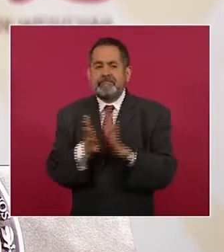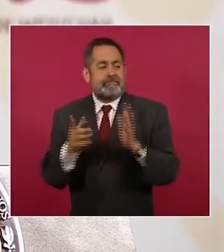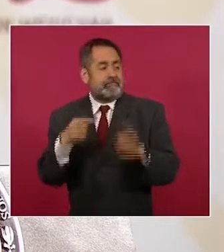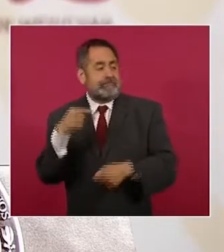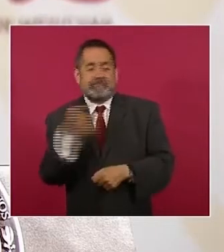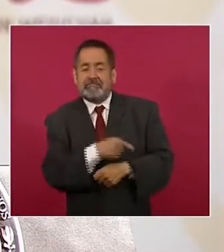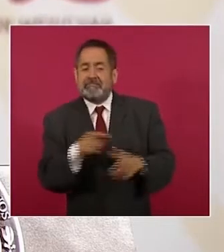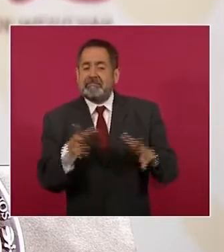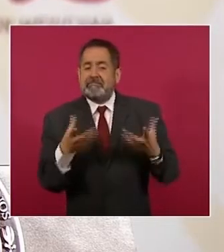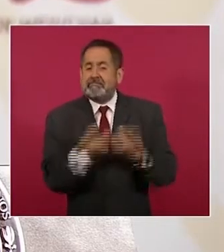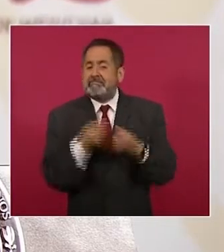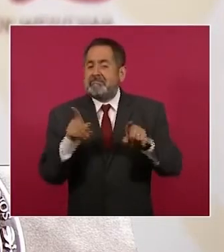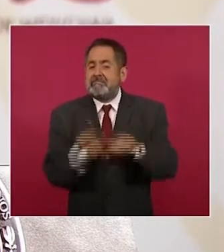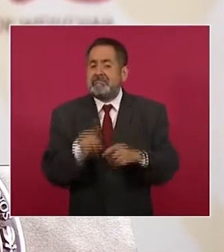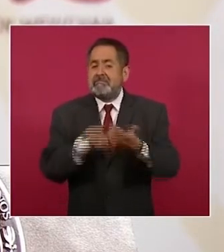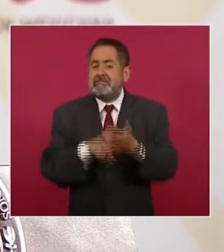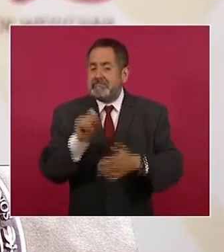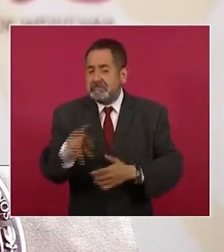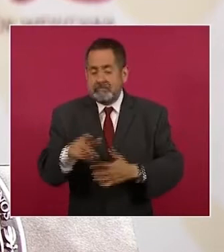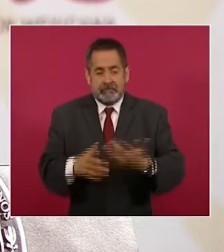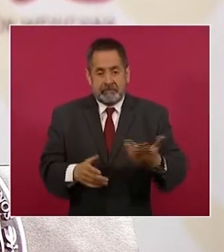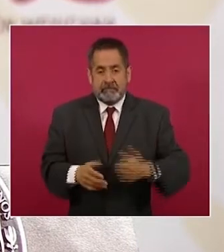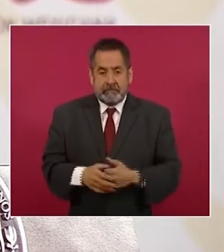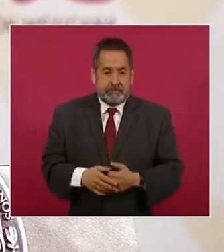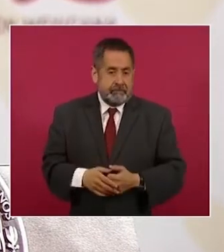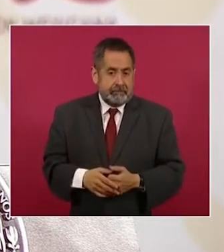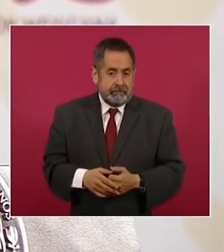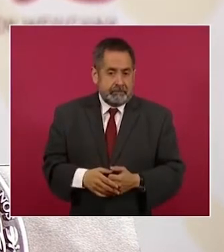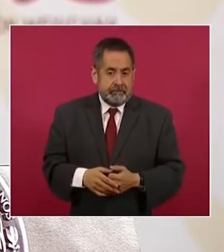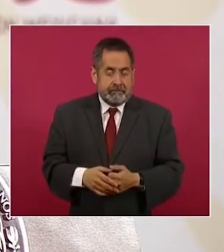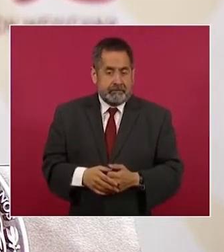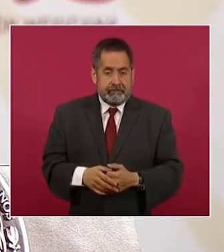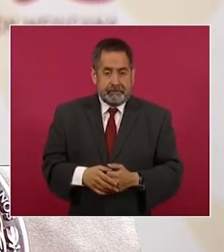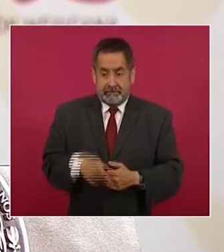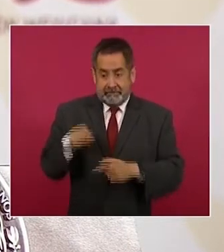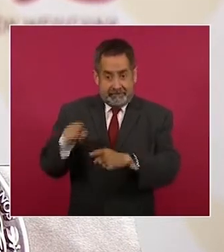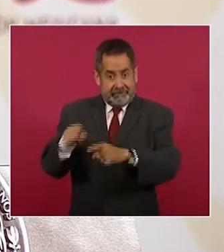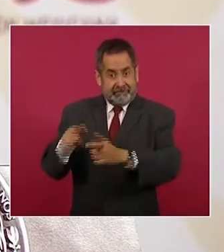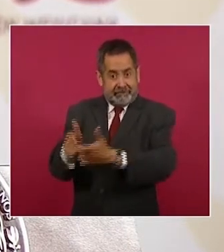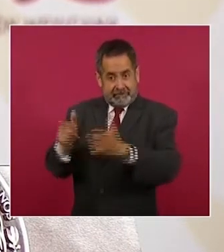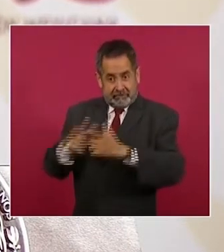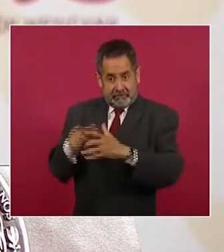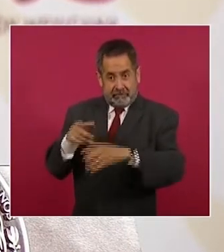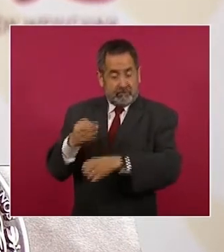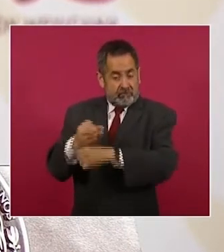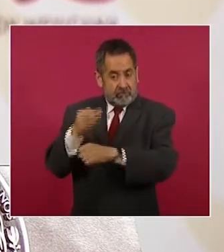que inclusive uno de sus jefes está siendo juzgado